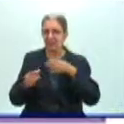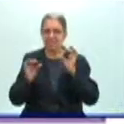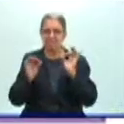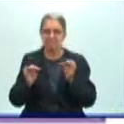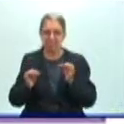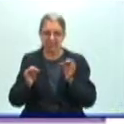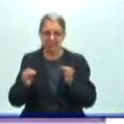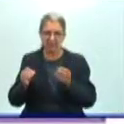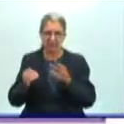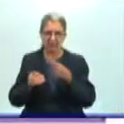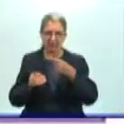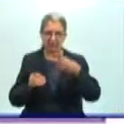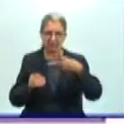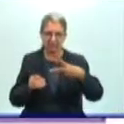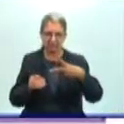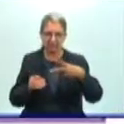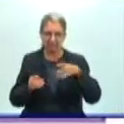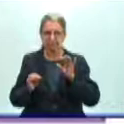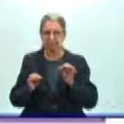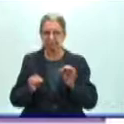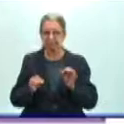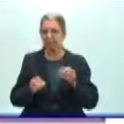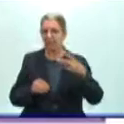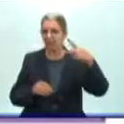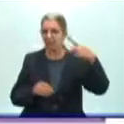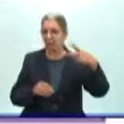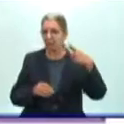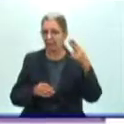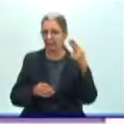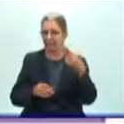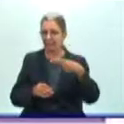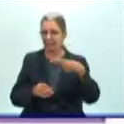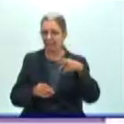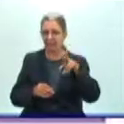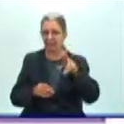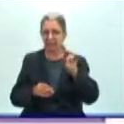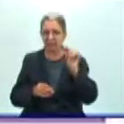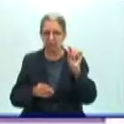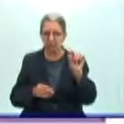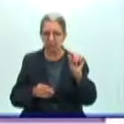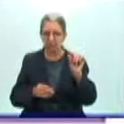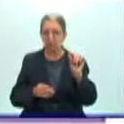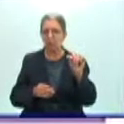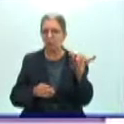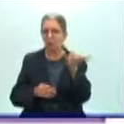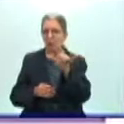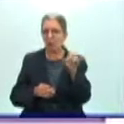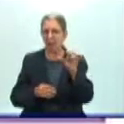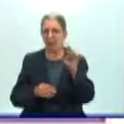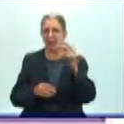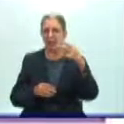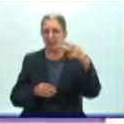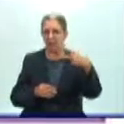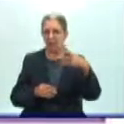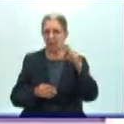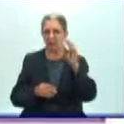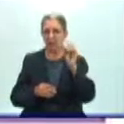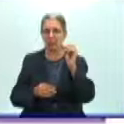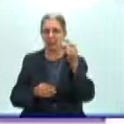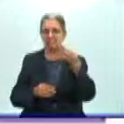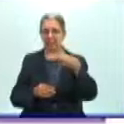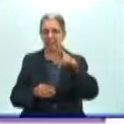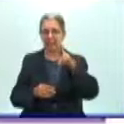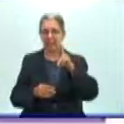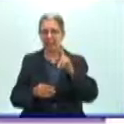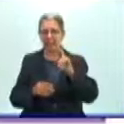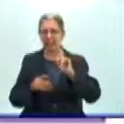amplitud. Podemos establecer la relación entre estos ángulos y su fundamentación.